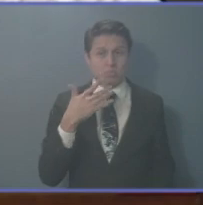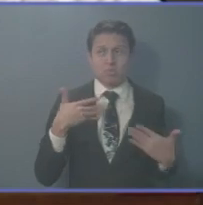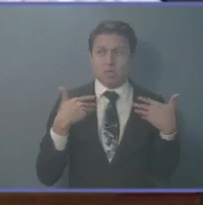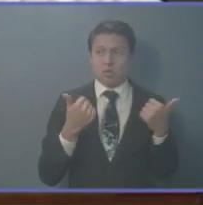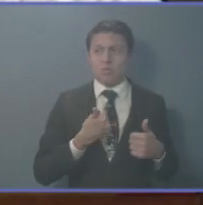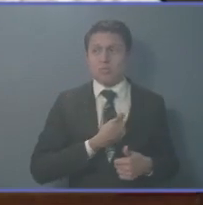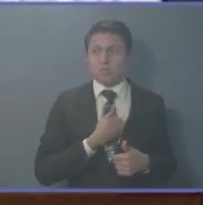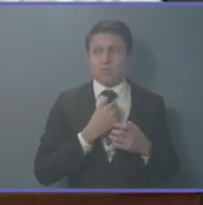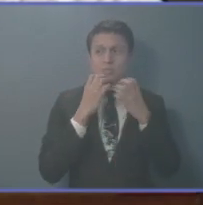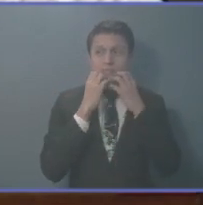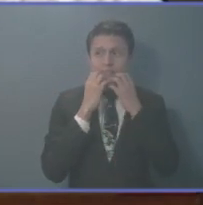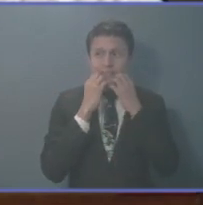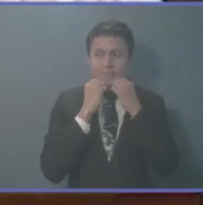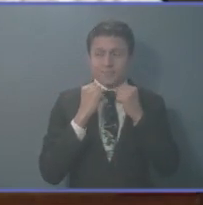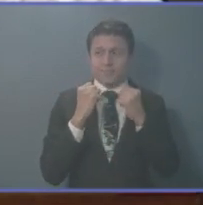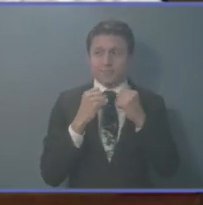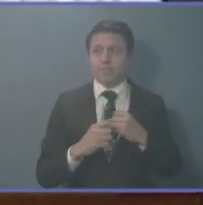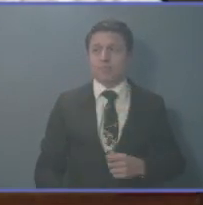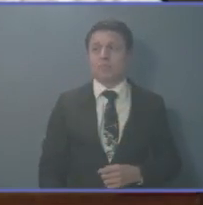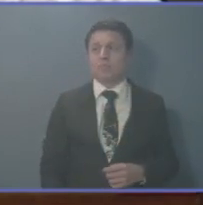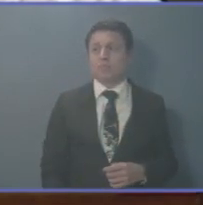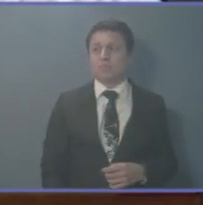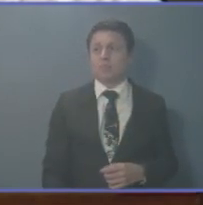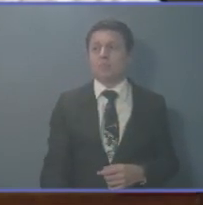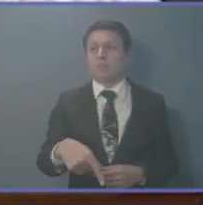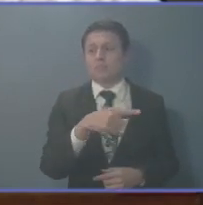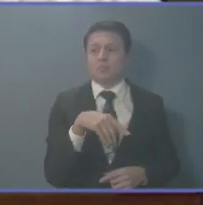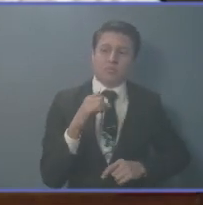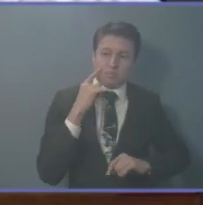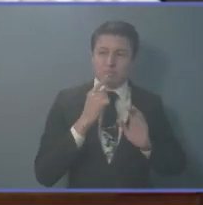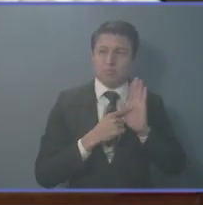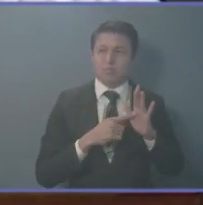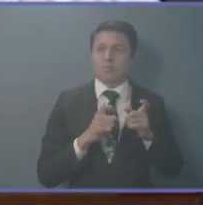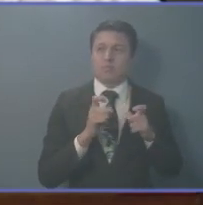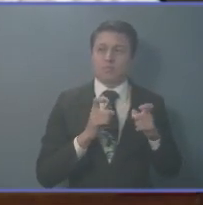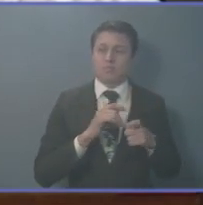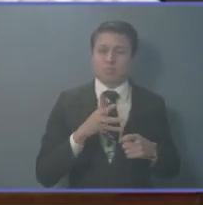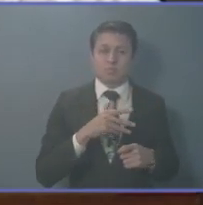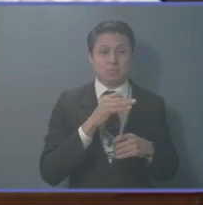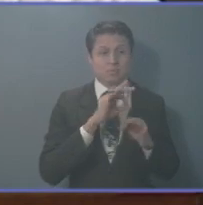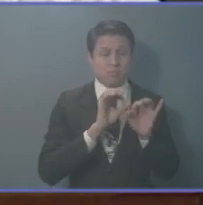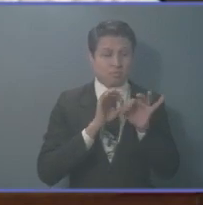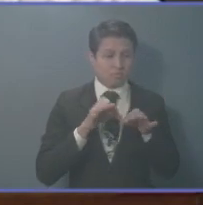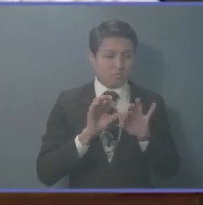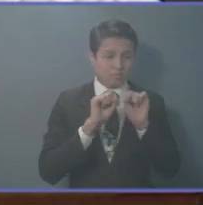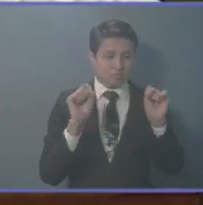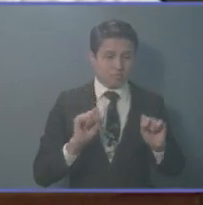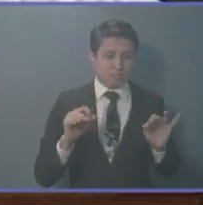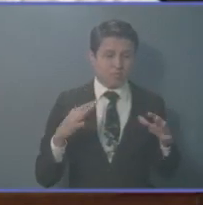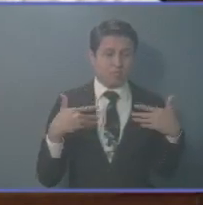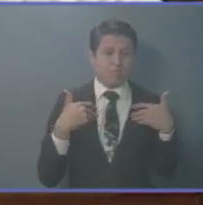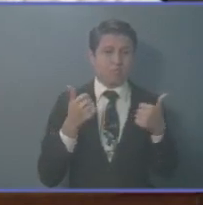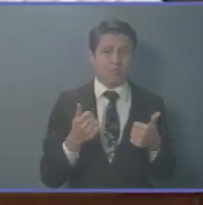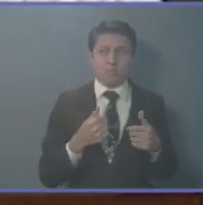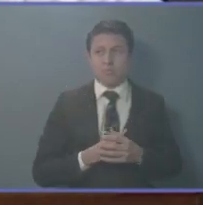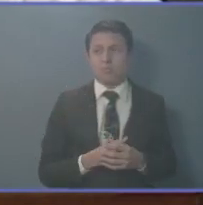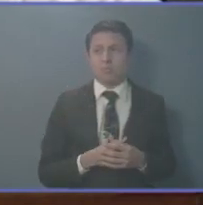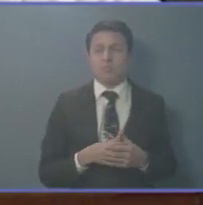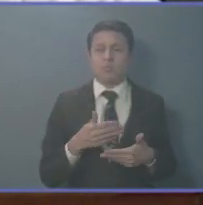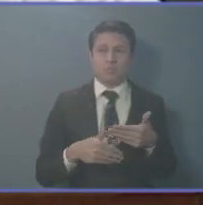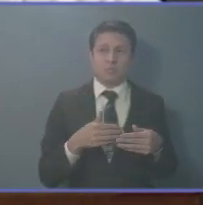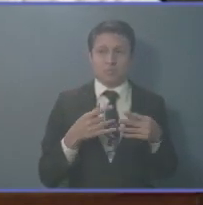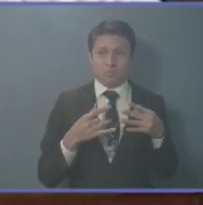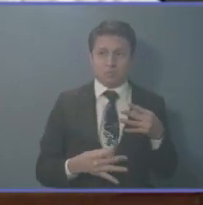la salud pública que obliga a toda la población que se encuentre vinculada por la medida sanitaria emitida por el Ministerio de Salud. Para los efectos de